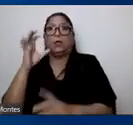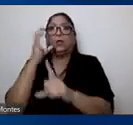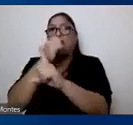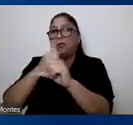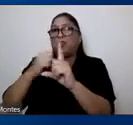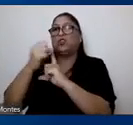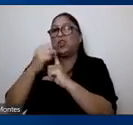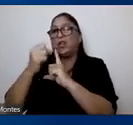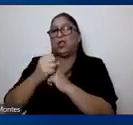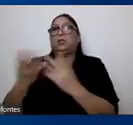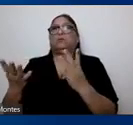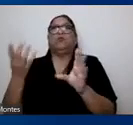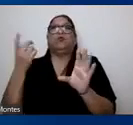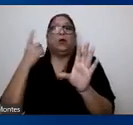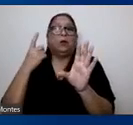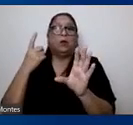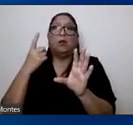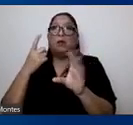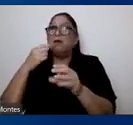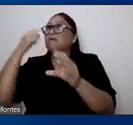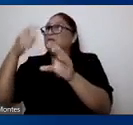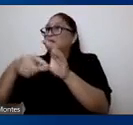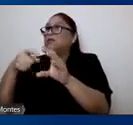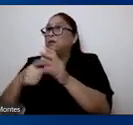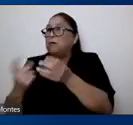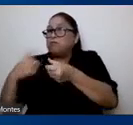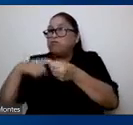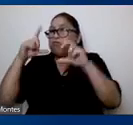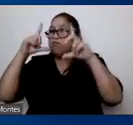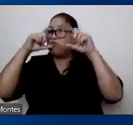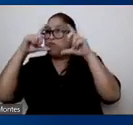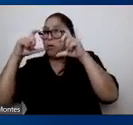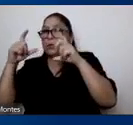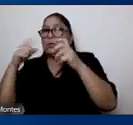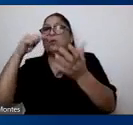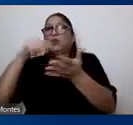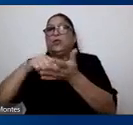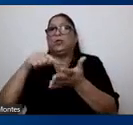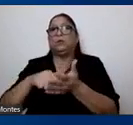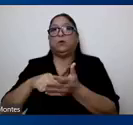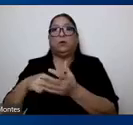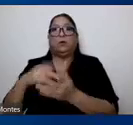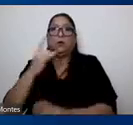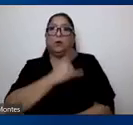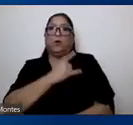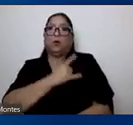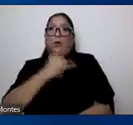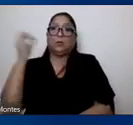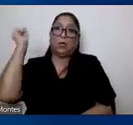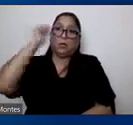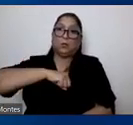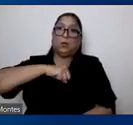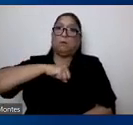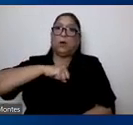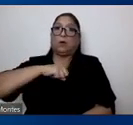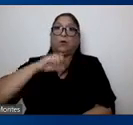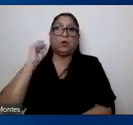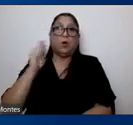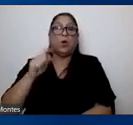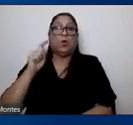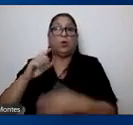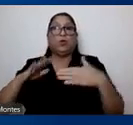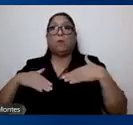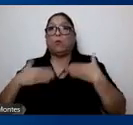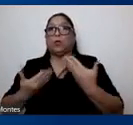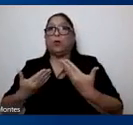del comunismo, y aquí presento imágenes de la Universidad Mayor de San Marcos, en donde pues podemos